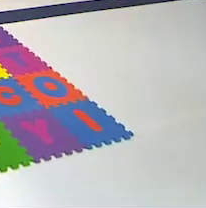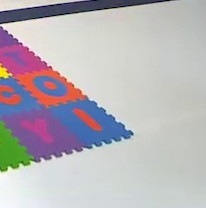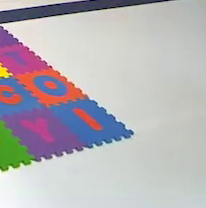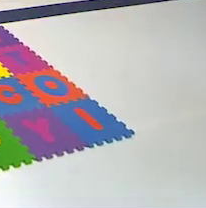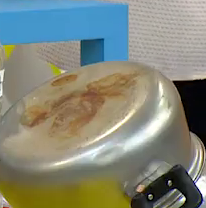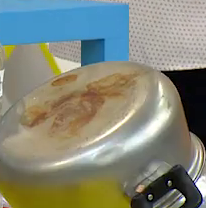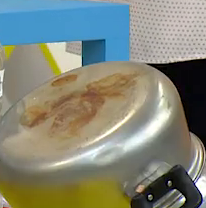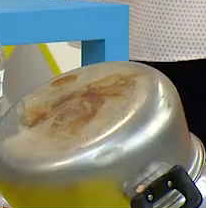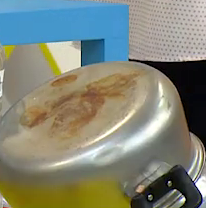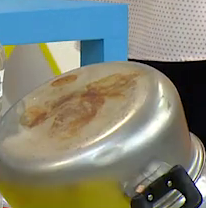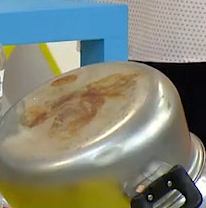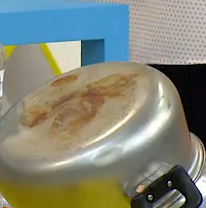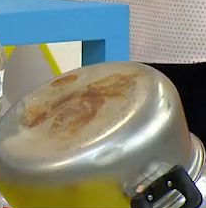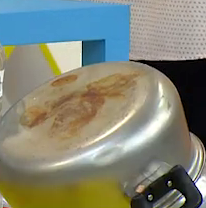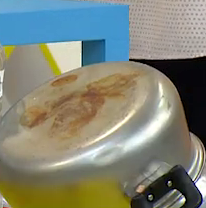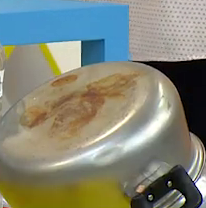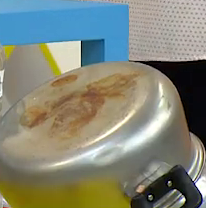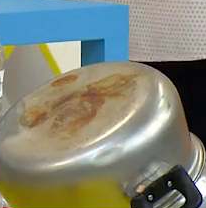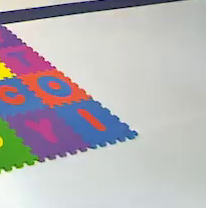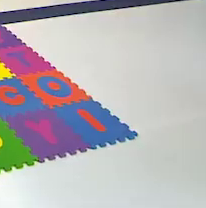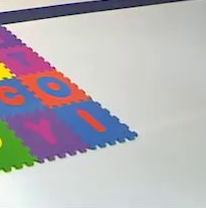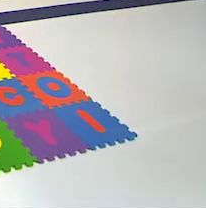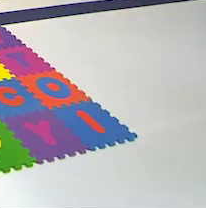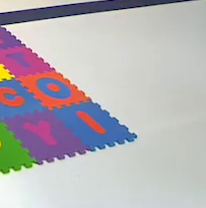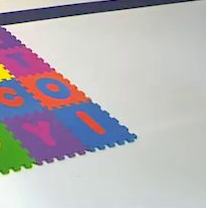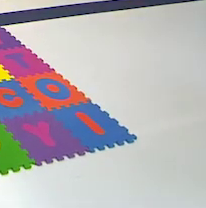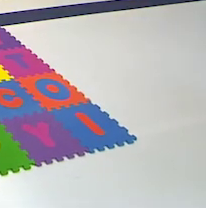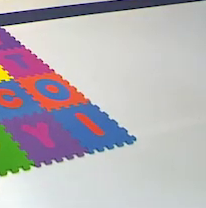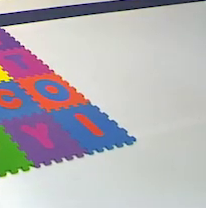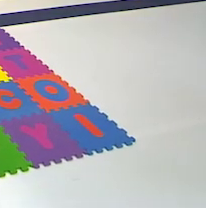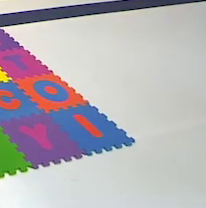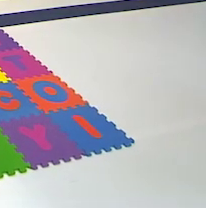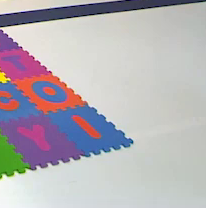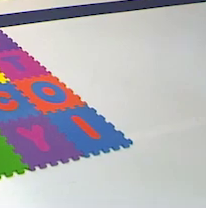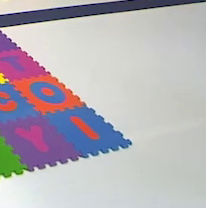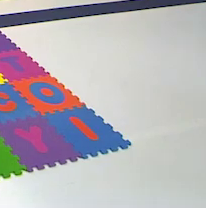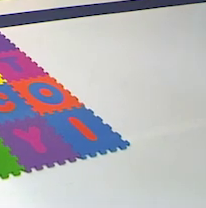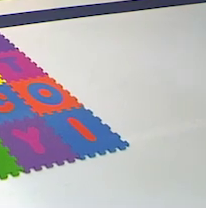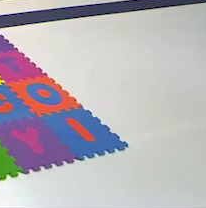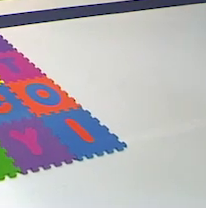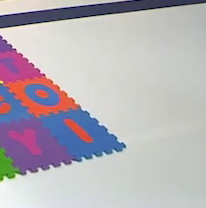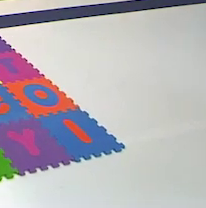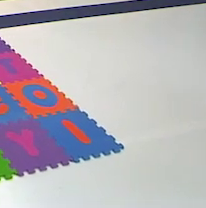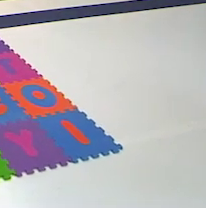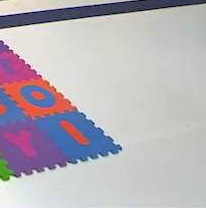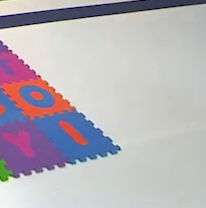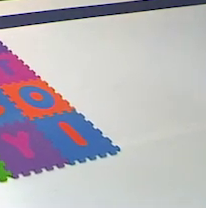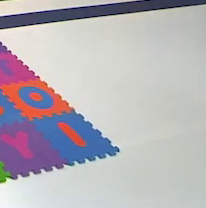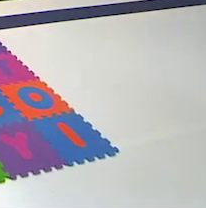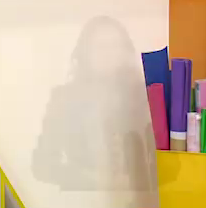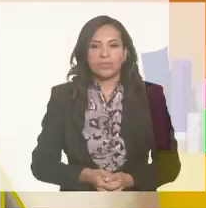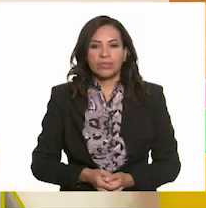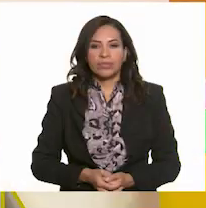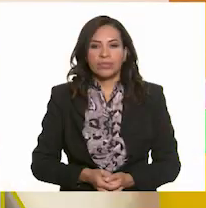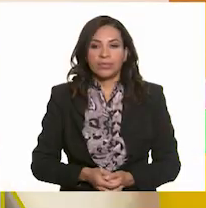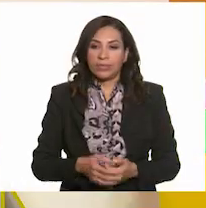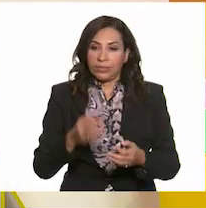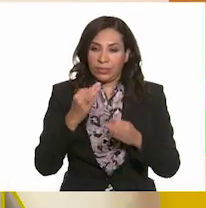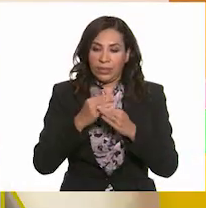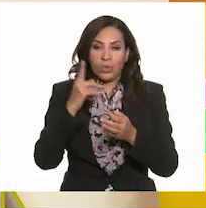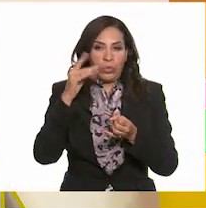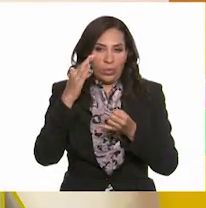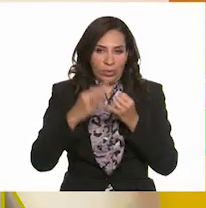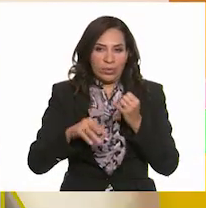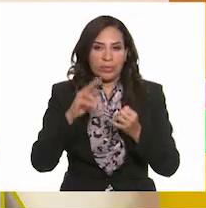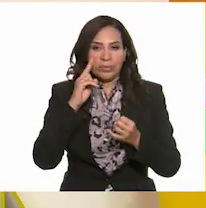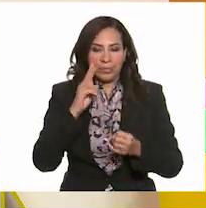Palmas, palmas, un, dos, tres, palmas, y paso. Ay. ¿Otra vez? Sí. Palmas, palmas, un, dos, tres, palmas, y paso. Ya más o menos das. Una última